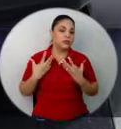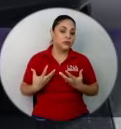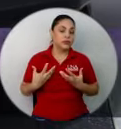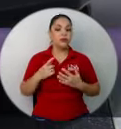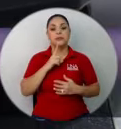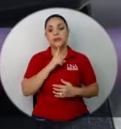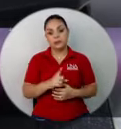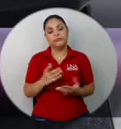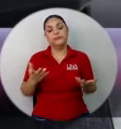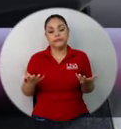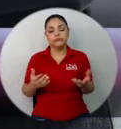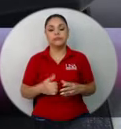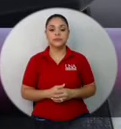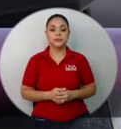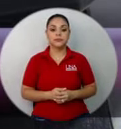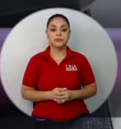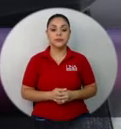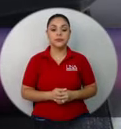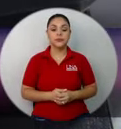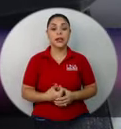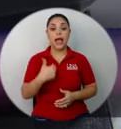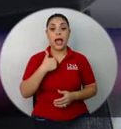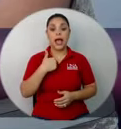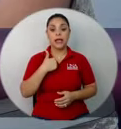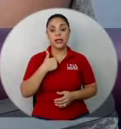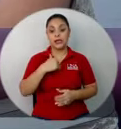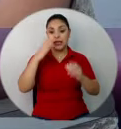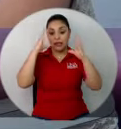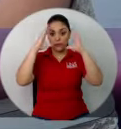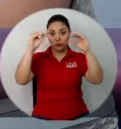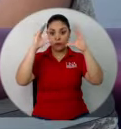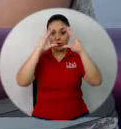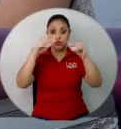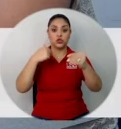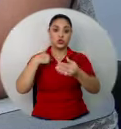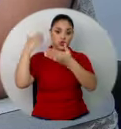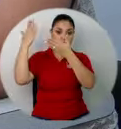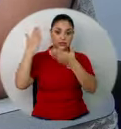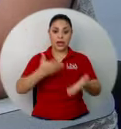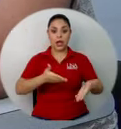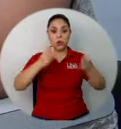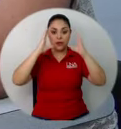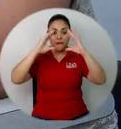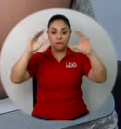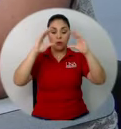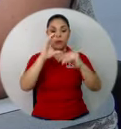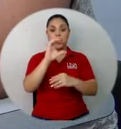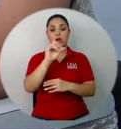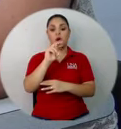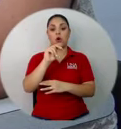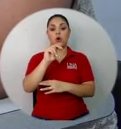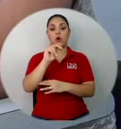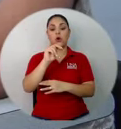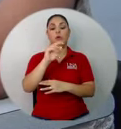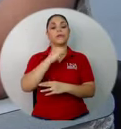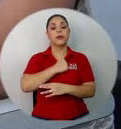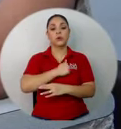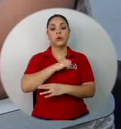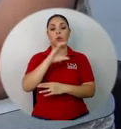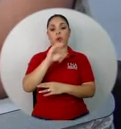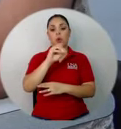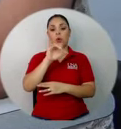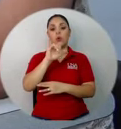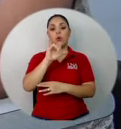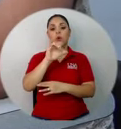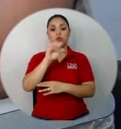desmotivación del otro lugar donde están. Hay unos datos que traigo del informe de coyuntura económica, muy importante